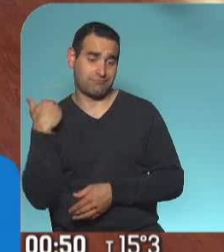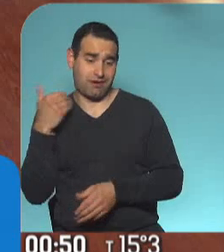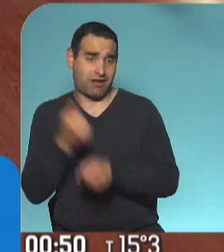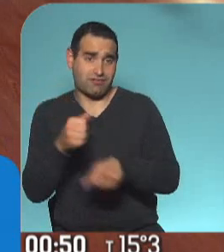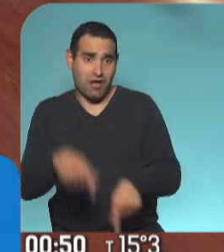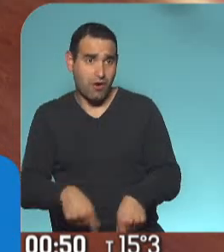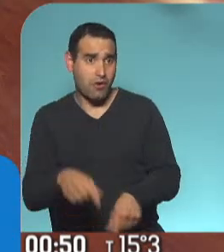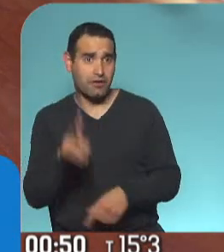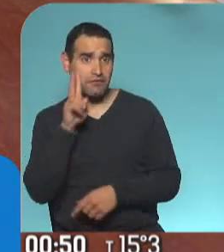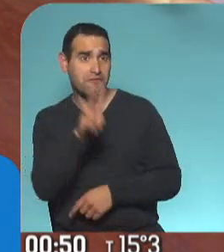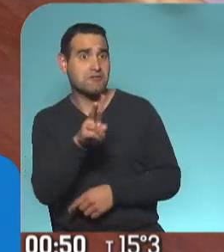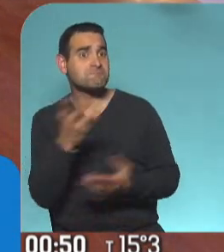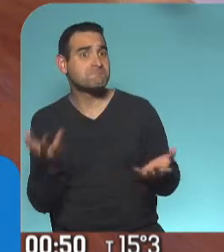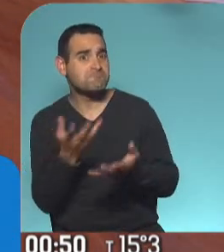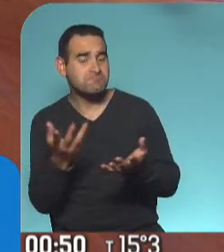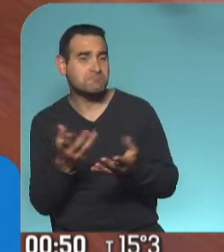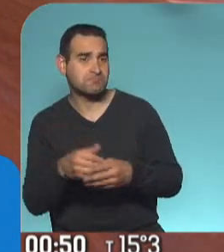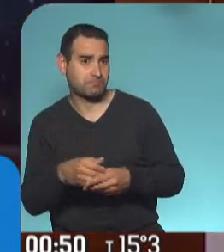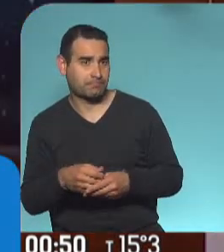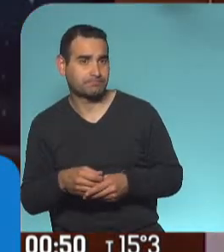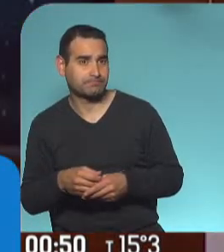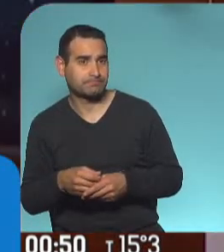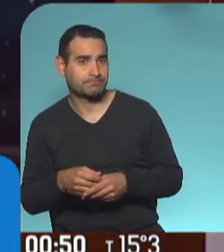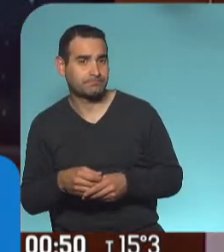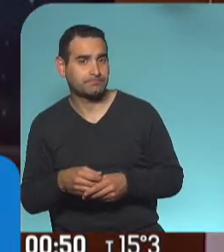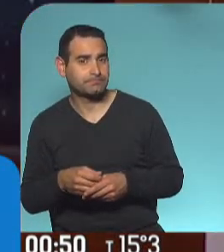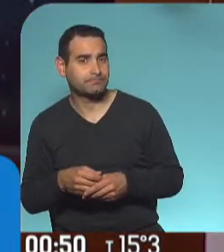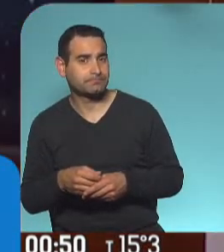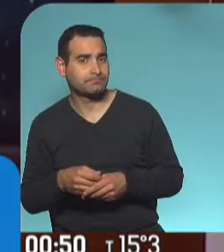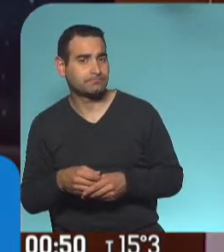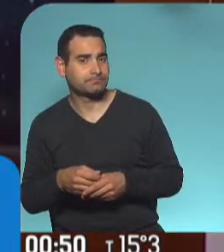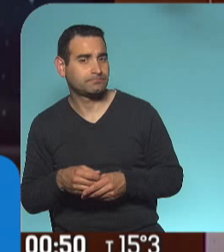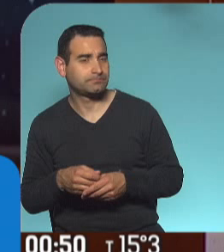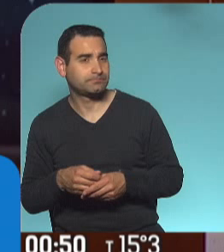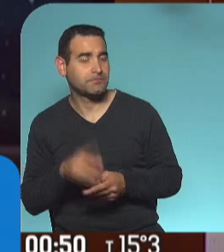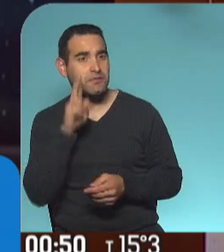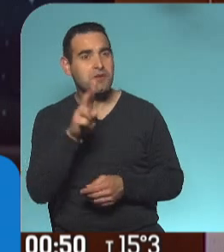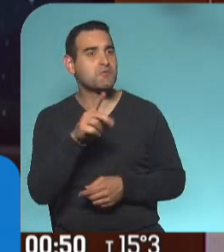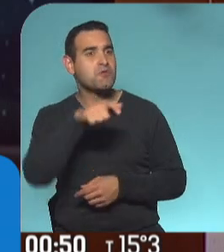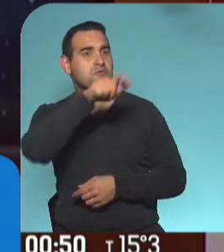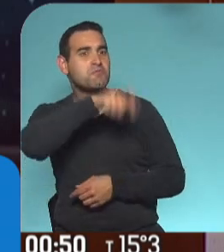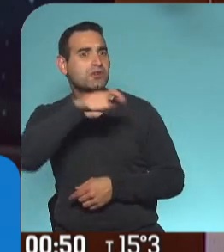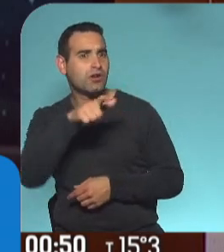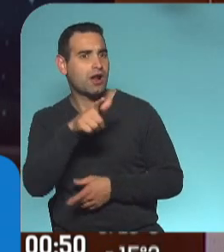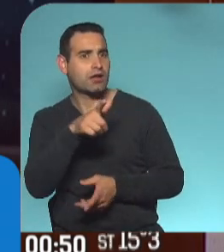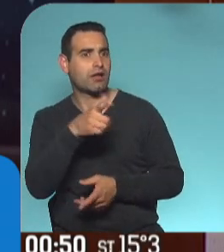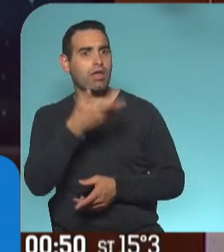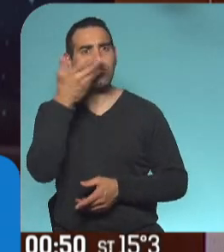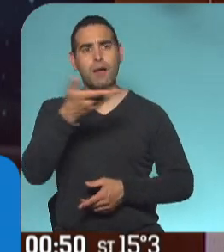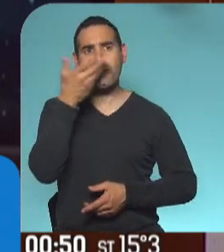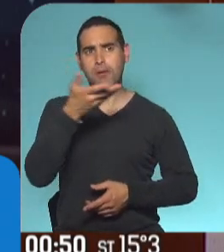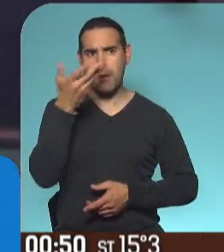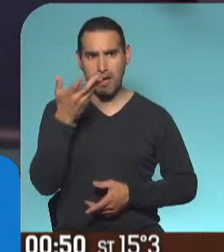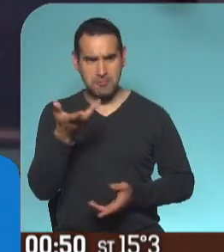que se ven es que el relato de los que no tienen como sostener el discurso